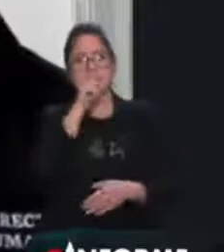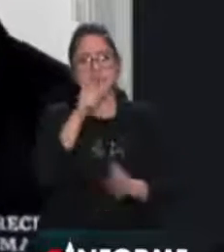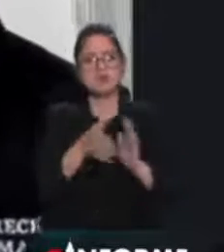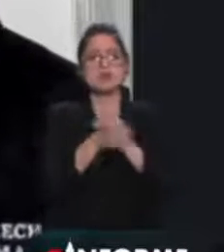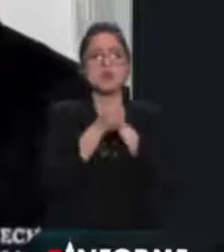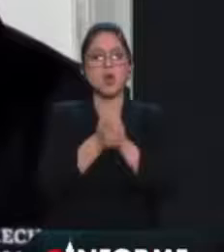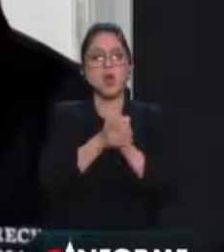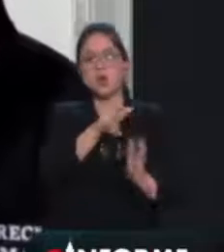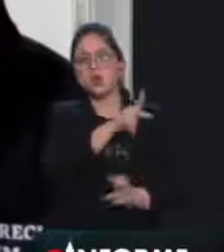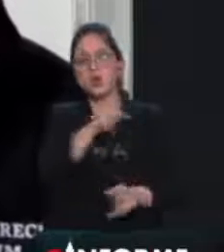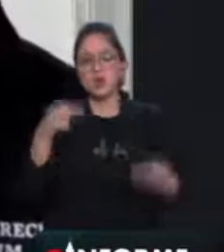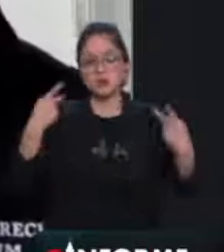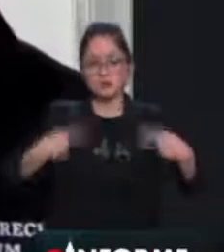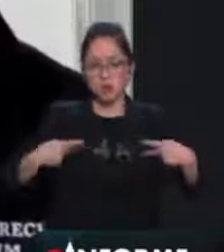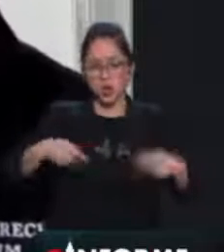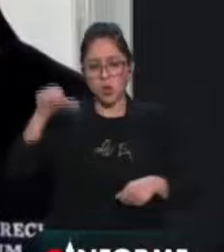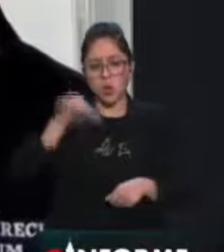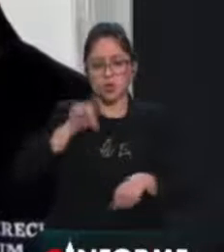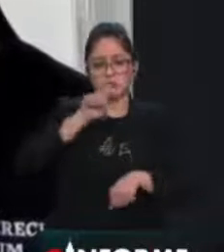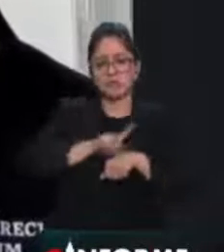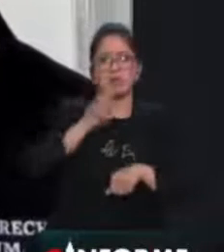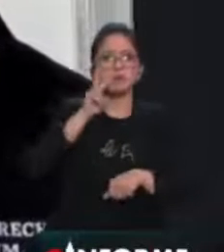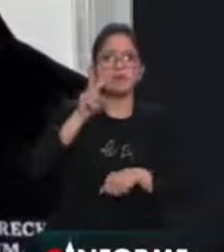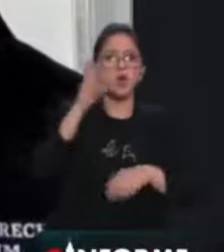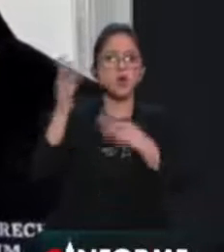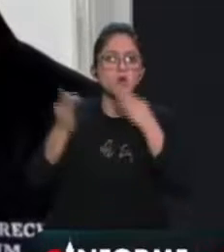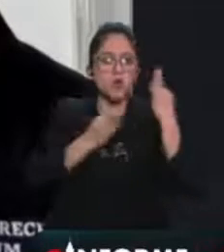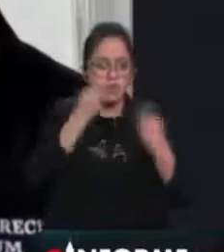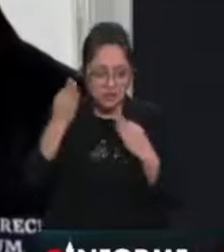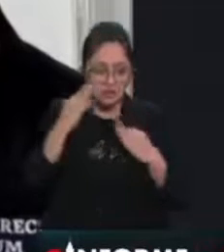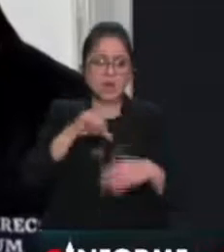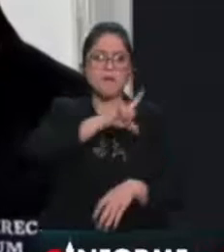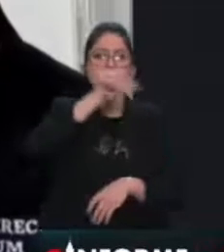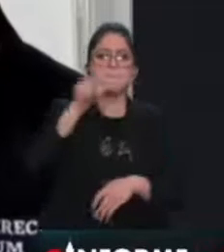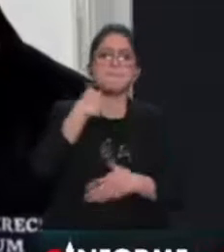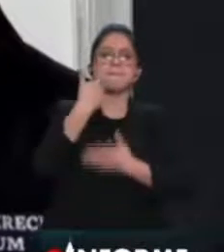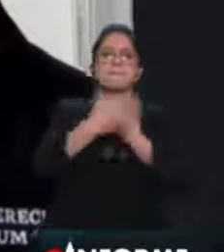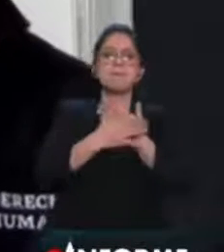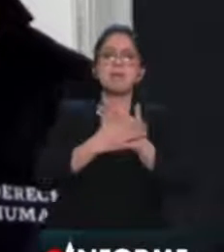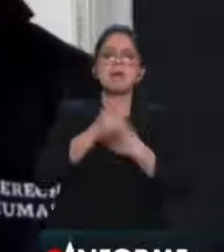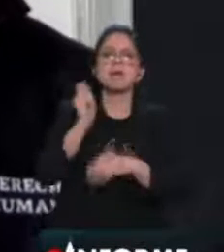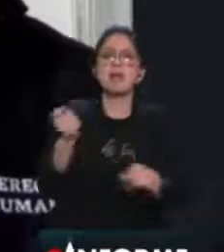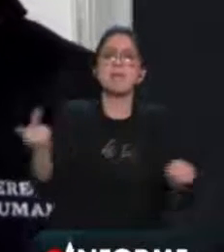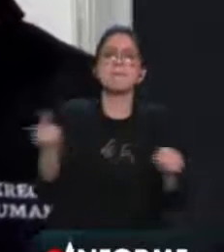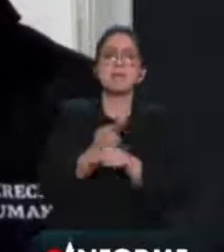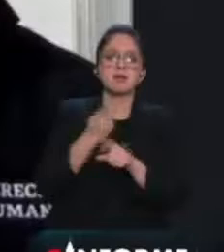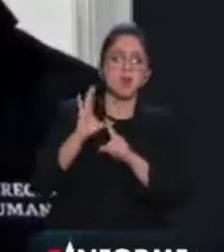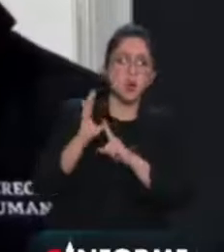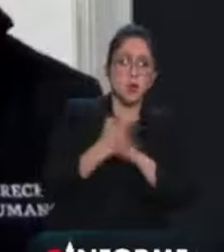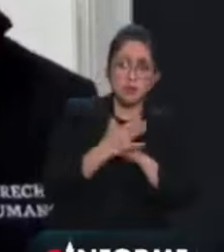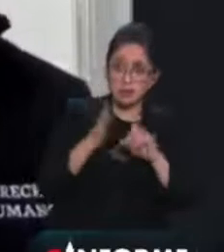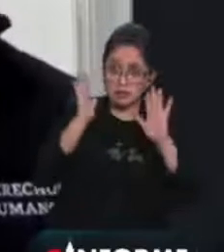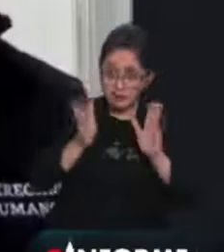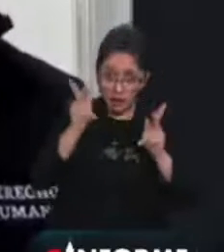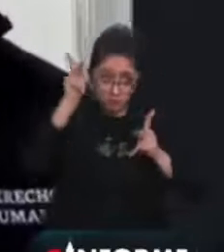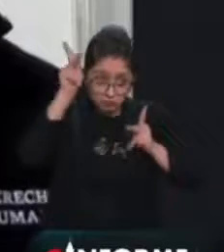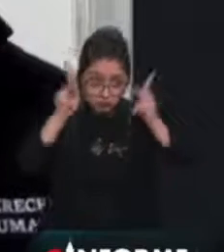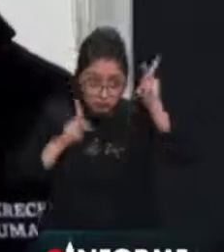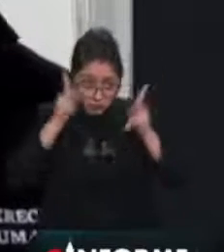Por supuesto, estaremos a la vuelta dando información plena de la visita del comité una vez que esta